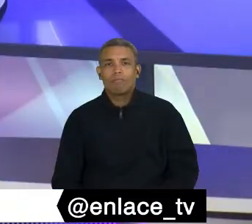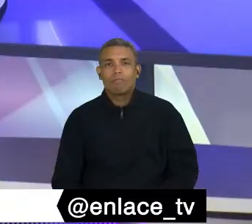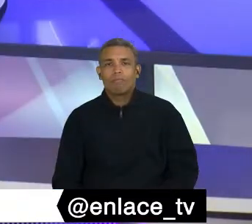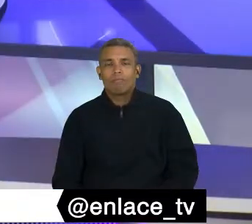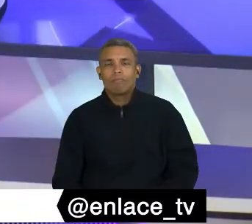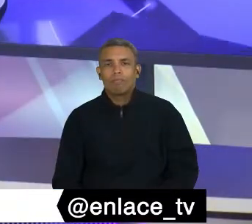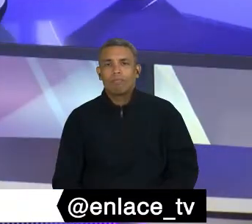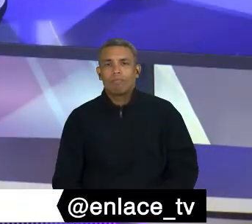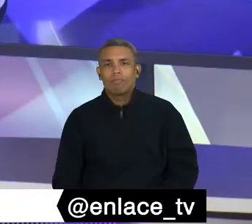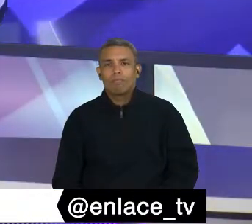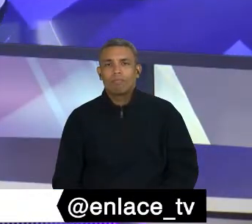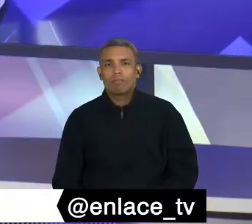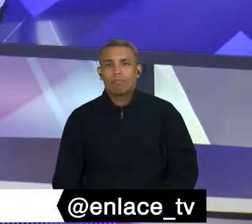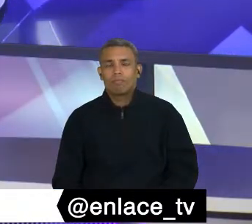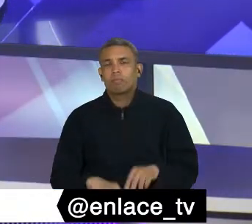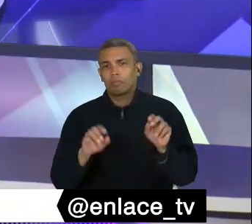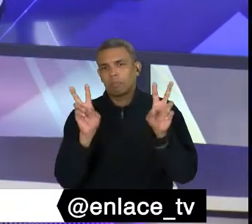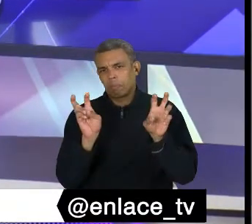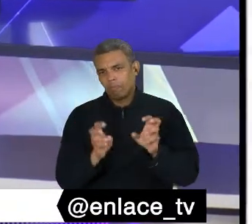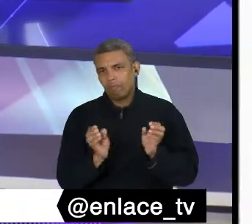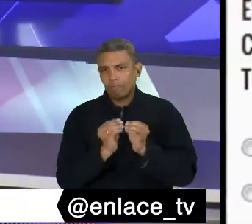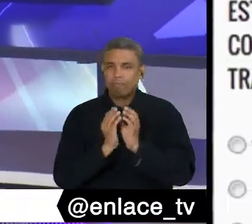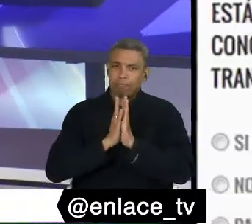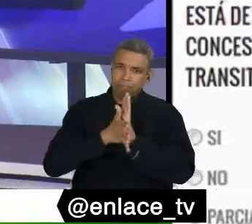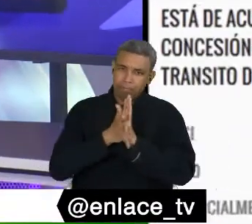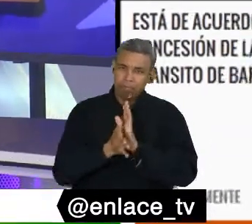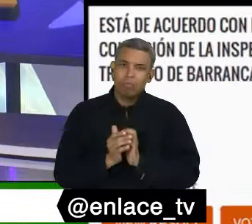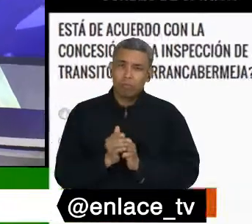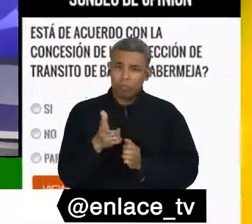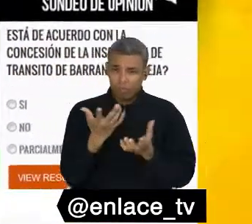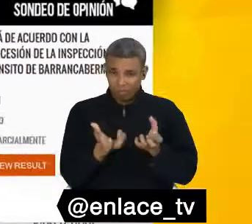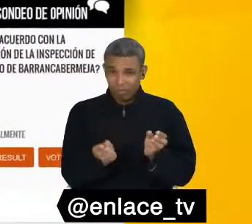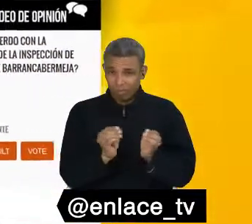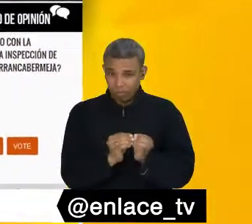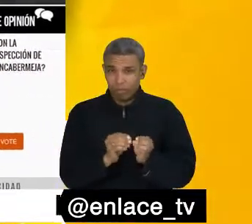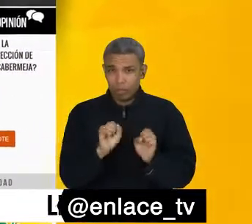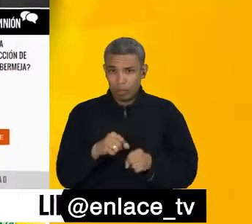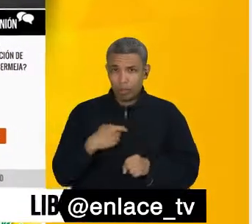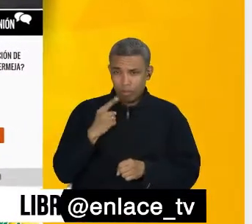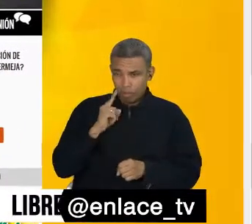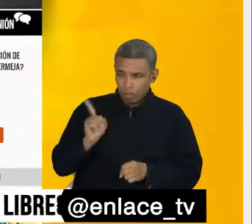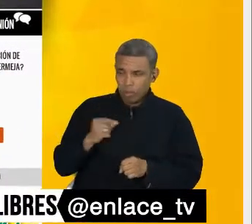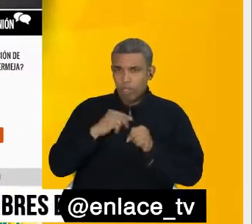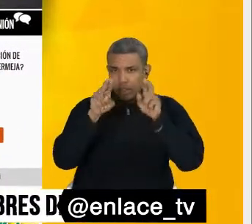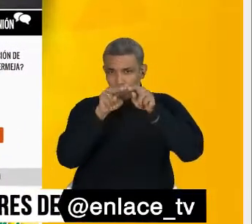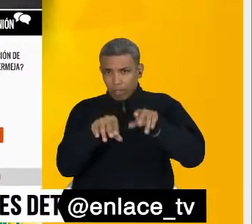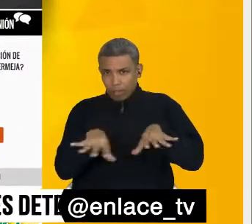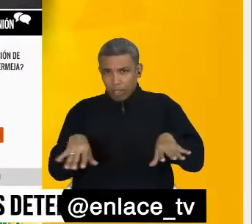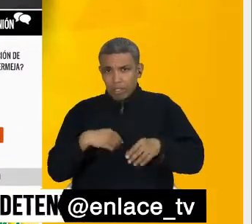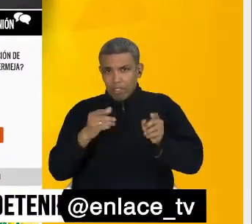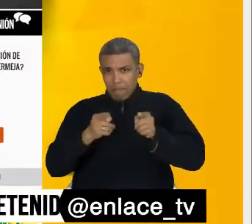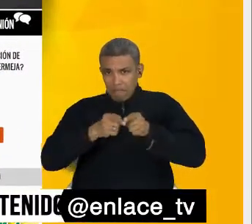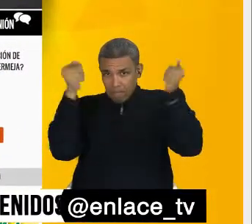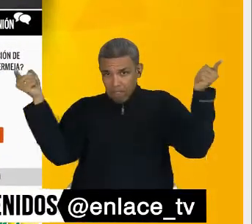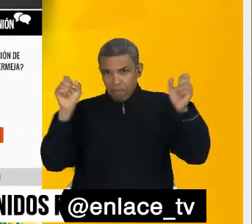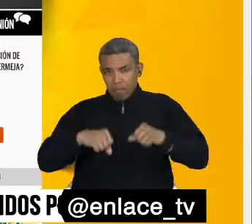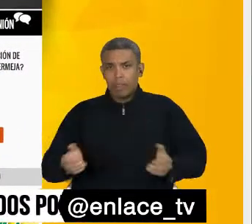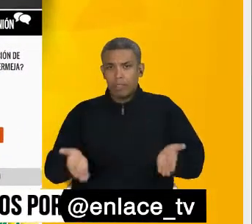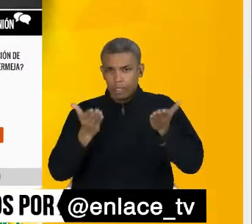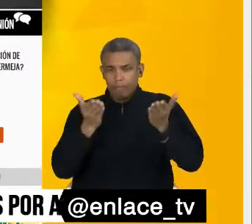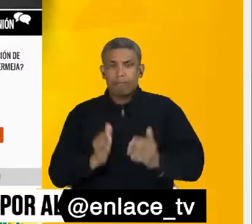Seguimos llevando a nuestra comunidad el acontecer de la ciudad y región. Esta y otras informaciones de Enlace Noticias las puede hallar en nuestra